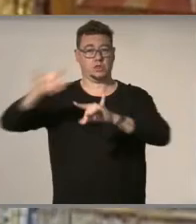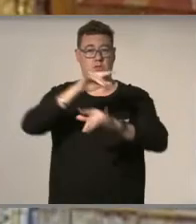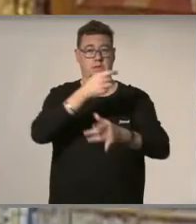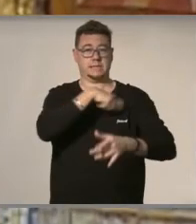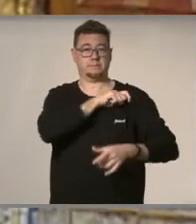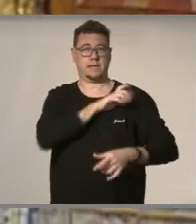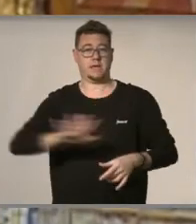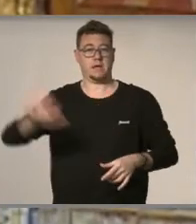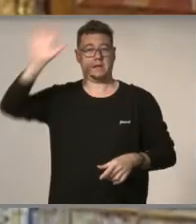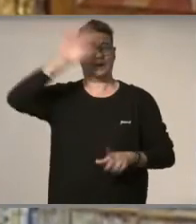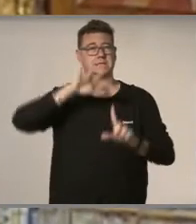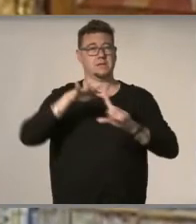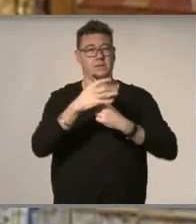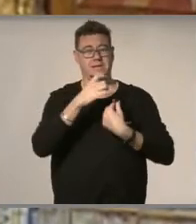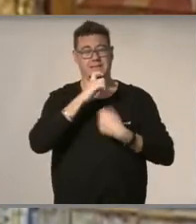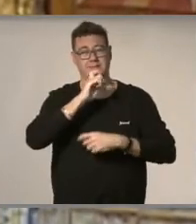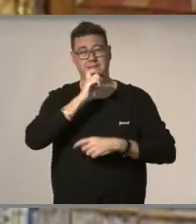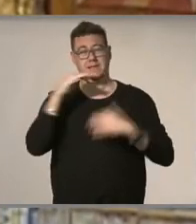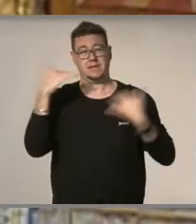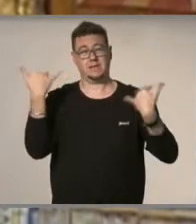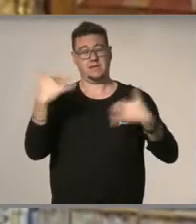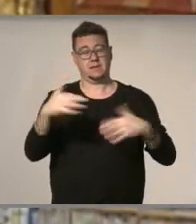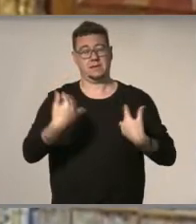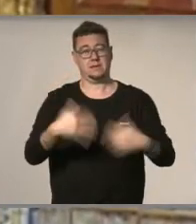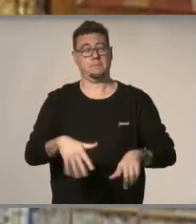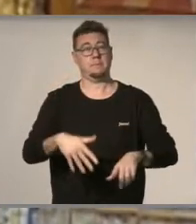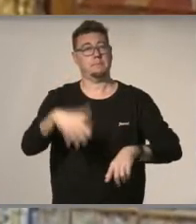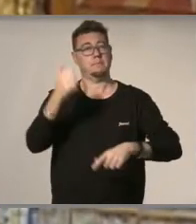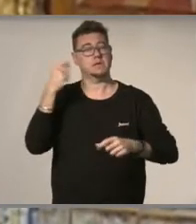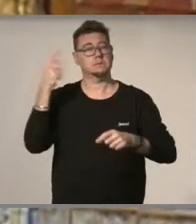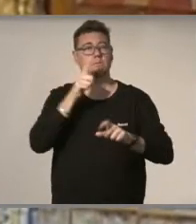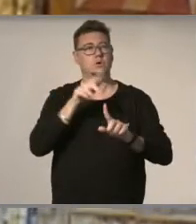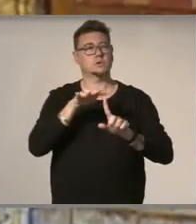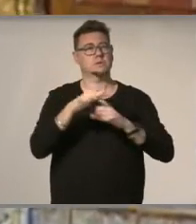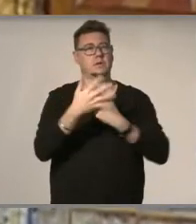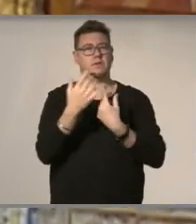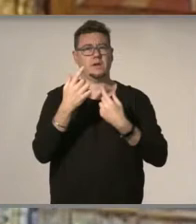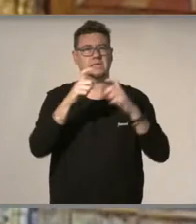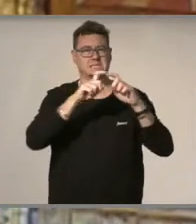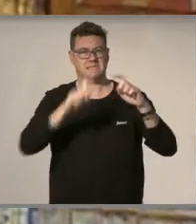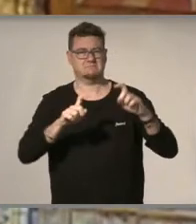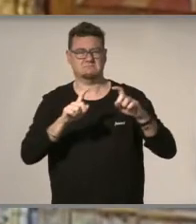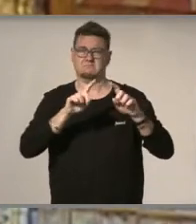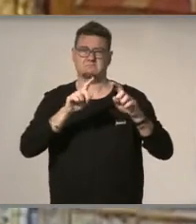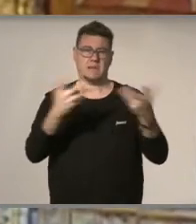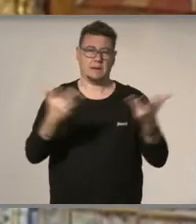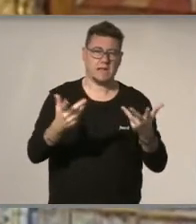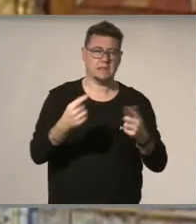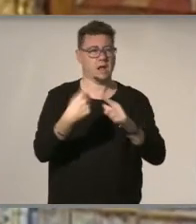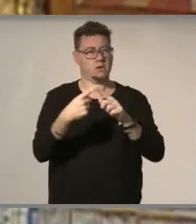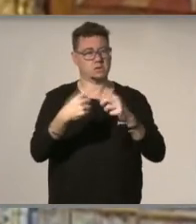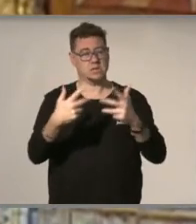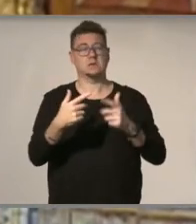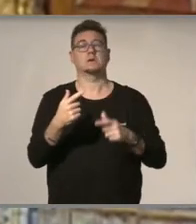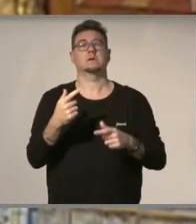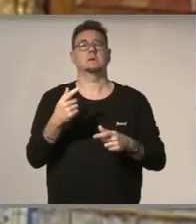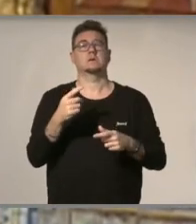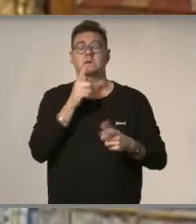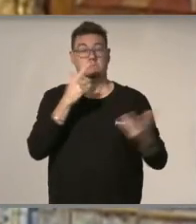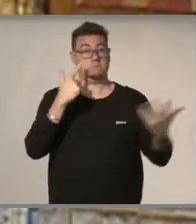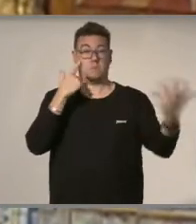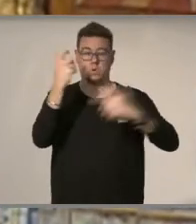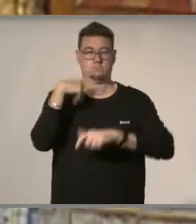en los momentos más críticos y difíciles por situaciones catastróficas y emergencias, así lo ponen